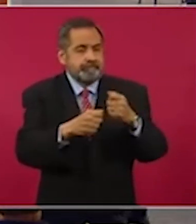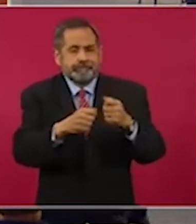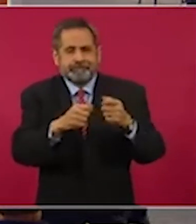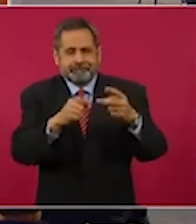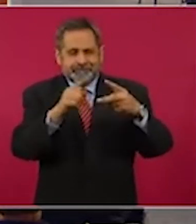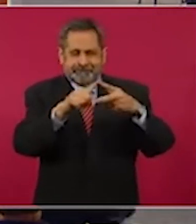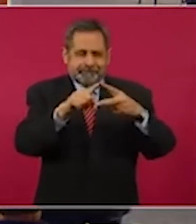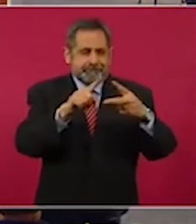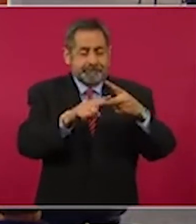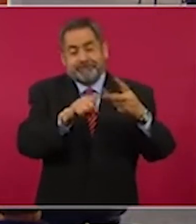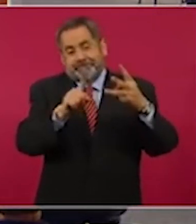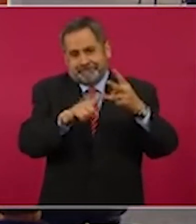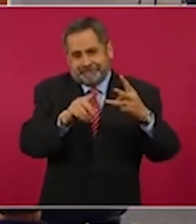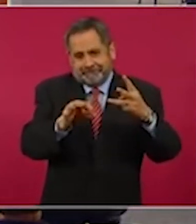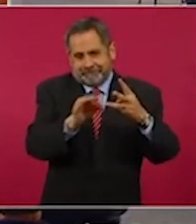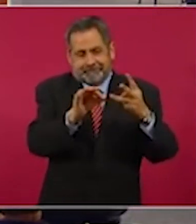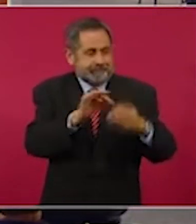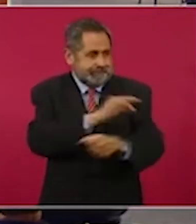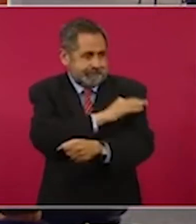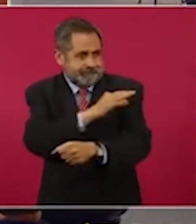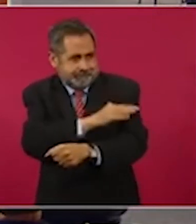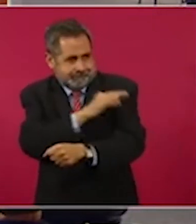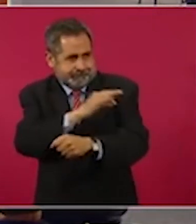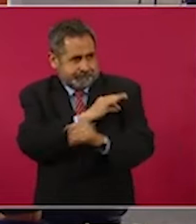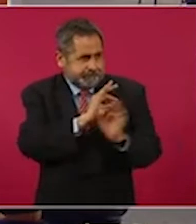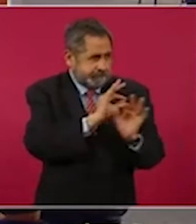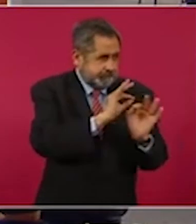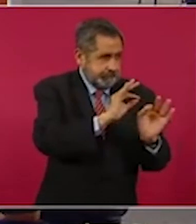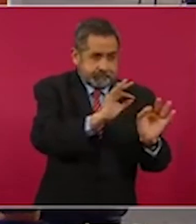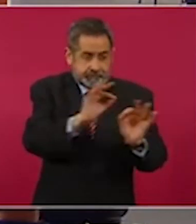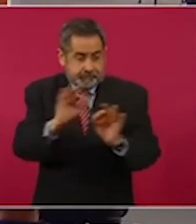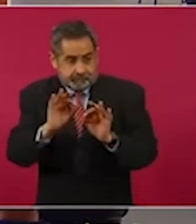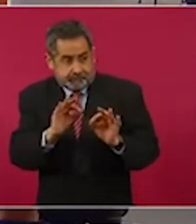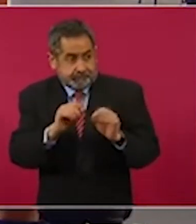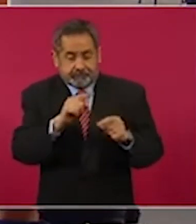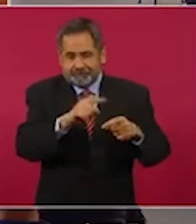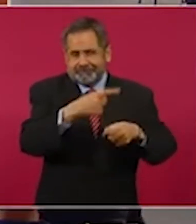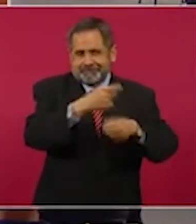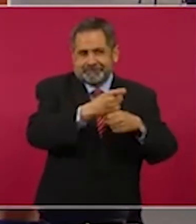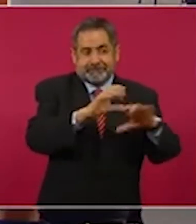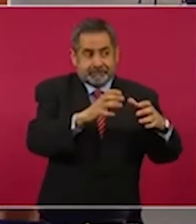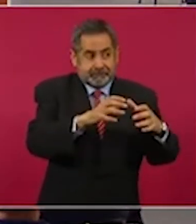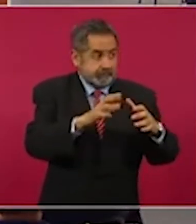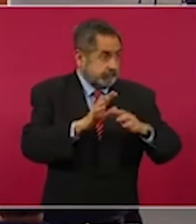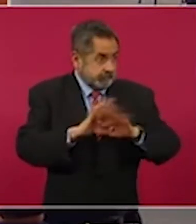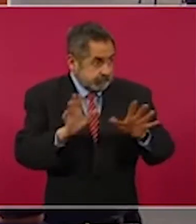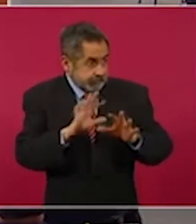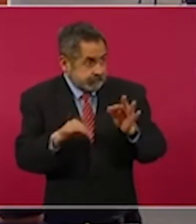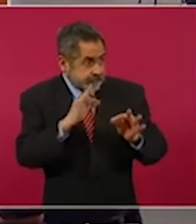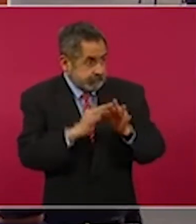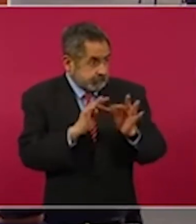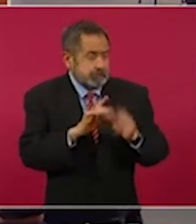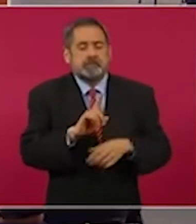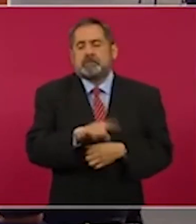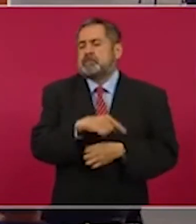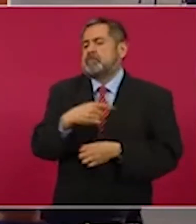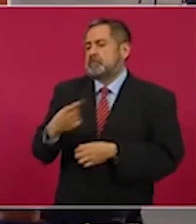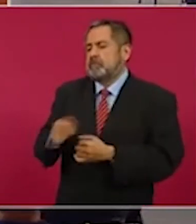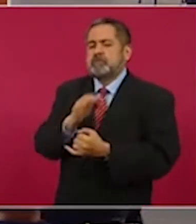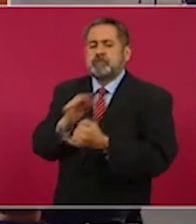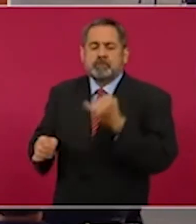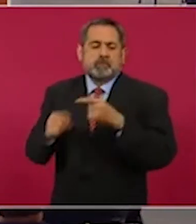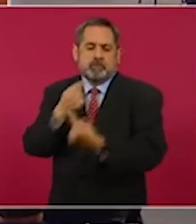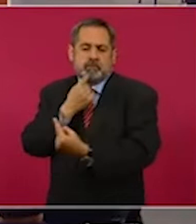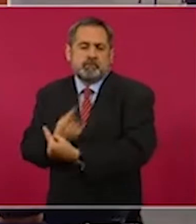según se requiera para optimizar el impacto de las vacunas en los grupos de mayor prioridad como las personas adultas mayores es